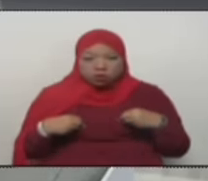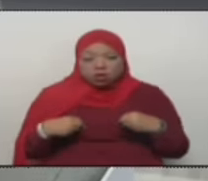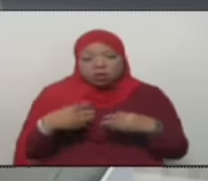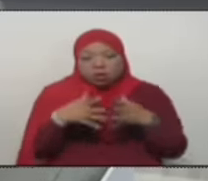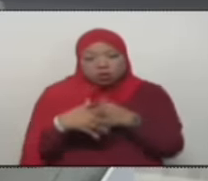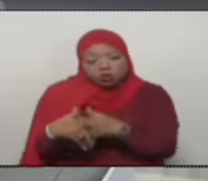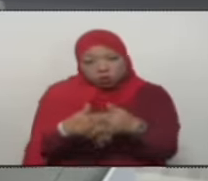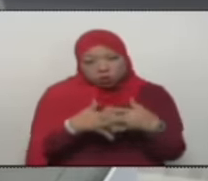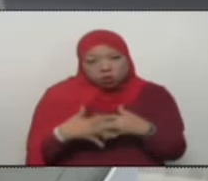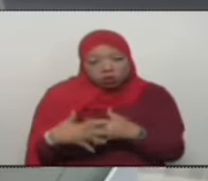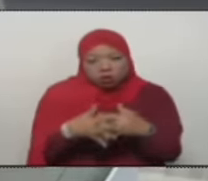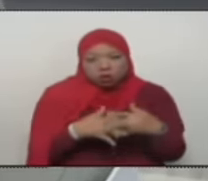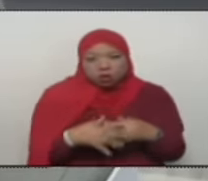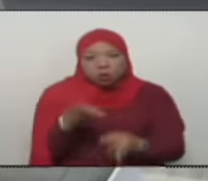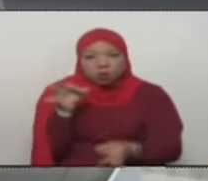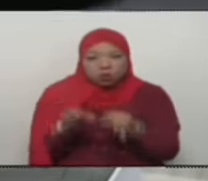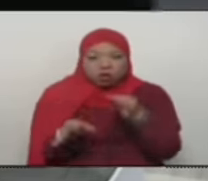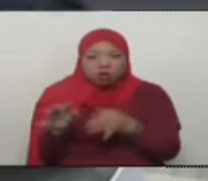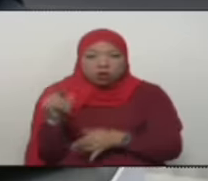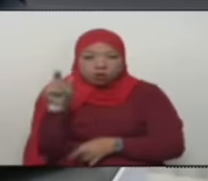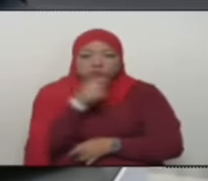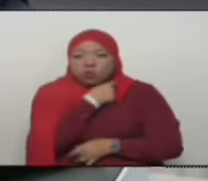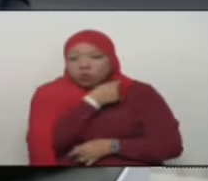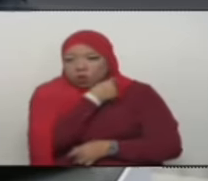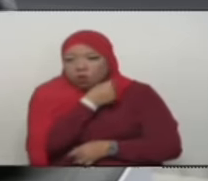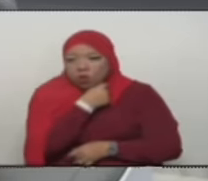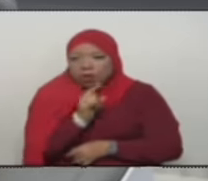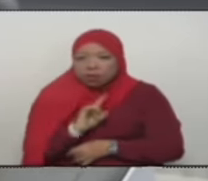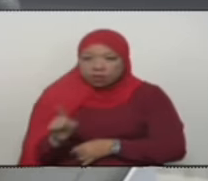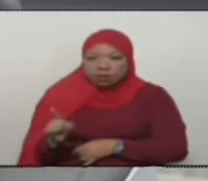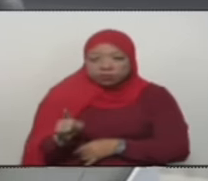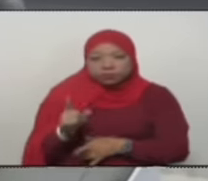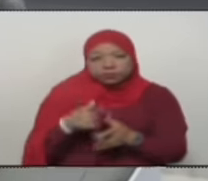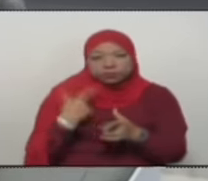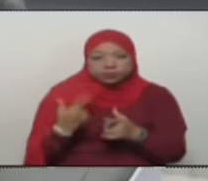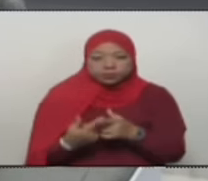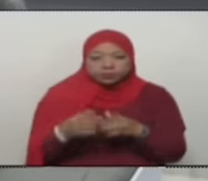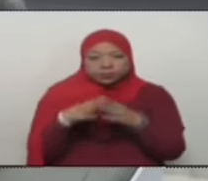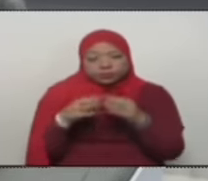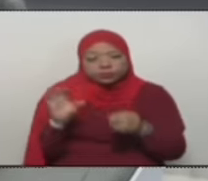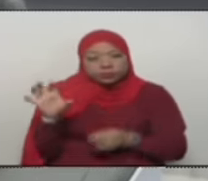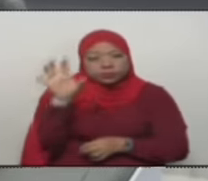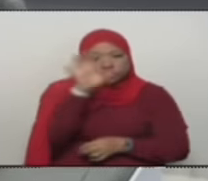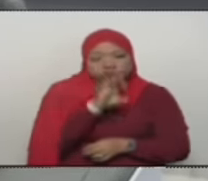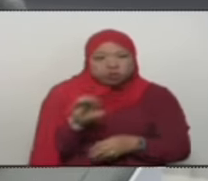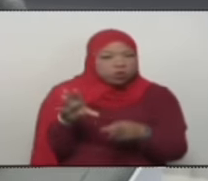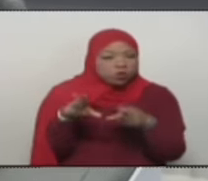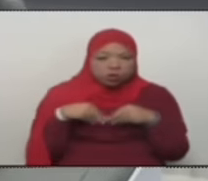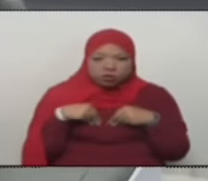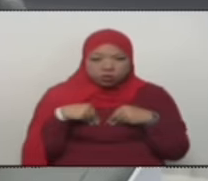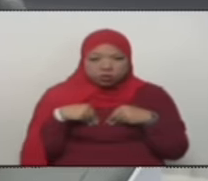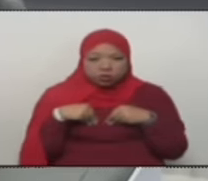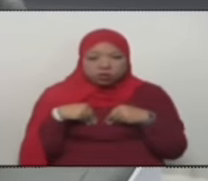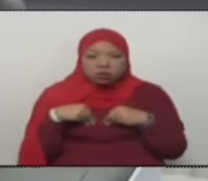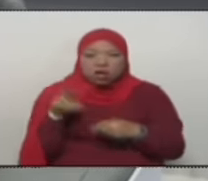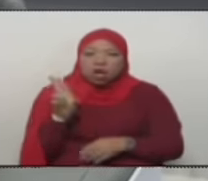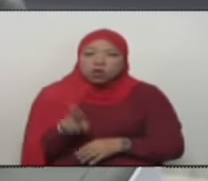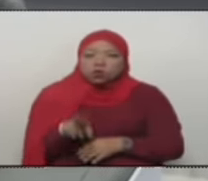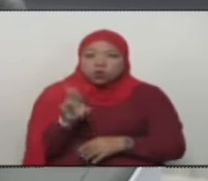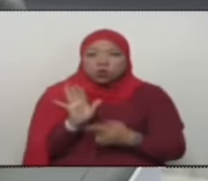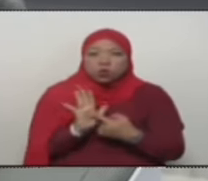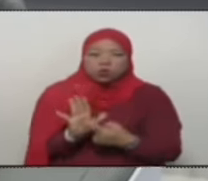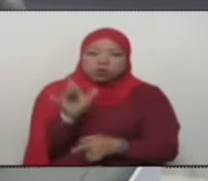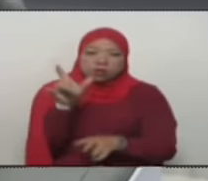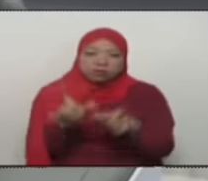Miami, con este fiscal, que tampoco reconoce porque es la señora que está afuera. Es decir, toda la República ellos no la reconocen. Y por eso nunca van a presentar a